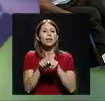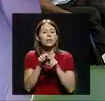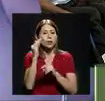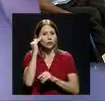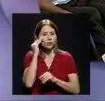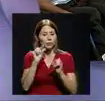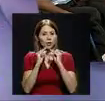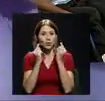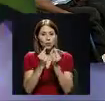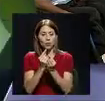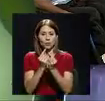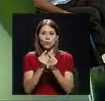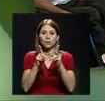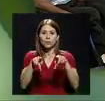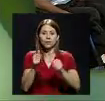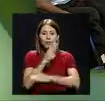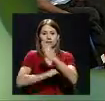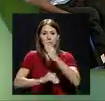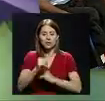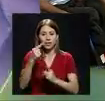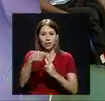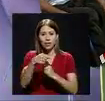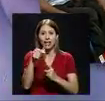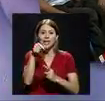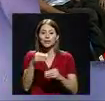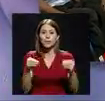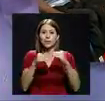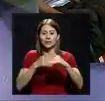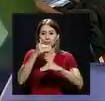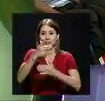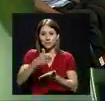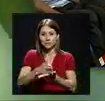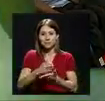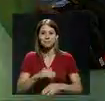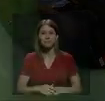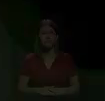personas con discapacidad de guápiles estoy más al regresar